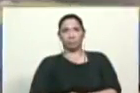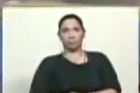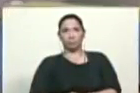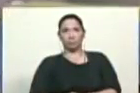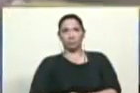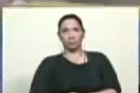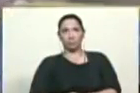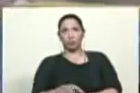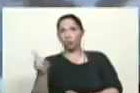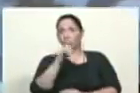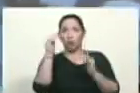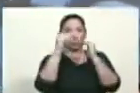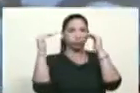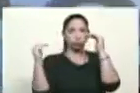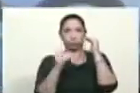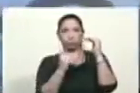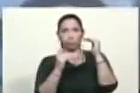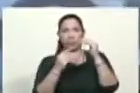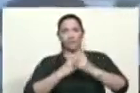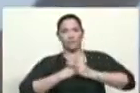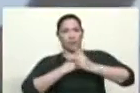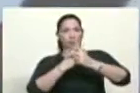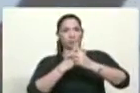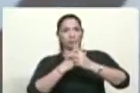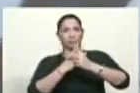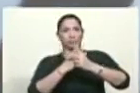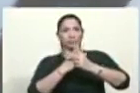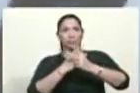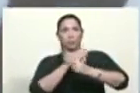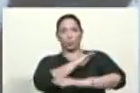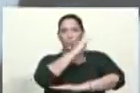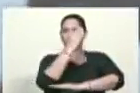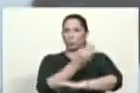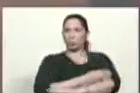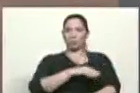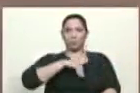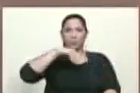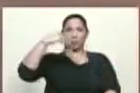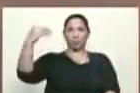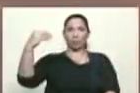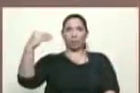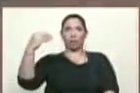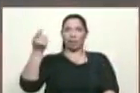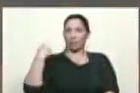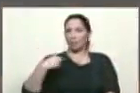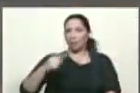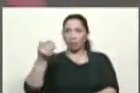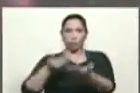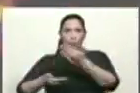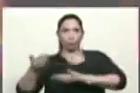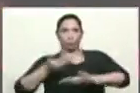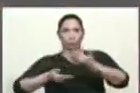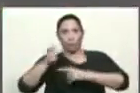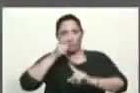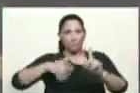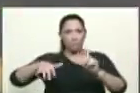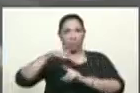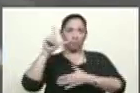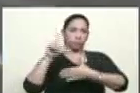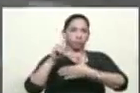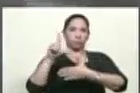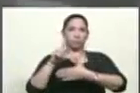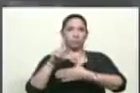No subestimemos el valor y la fuerza espiritual que tiene la solidaridad de los pueblos de América